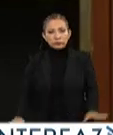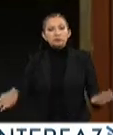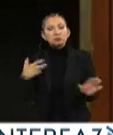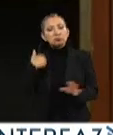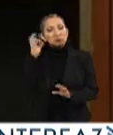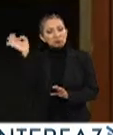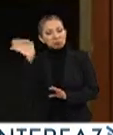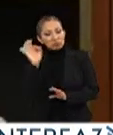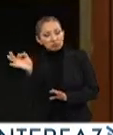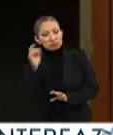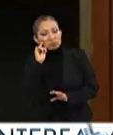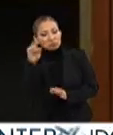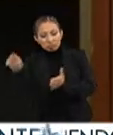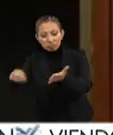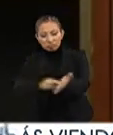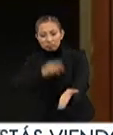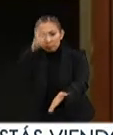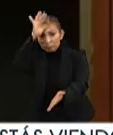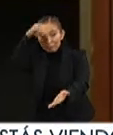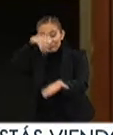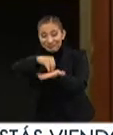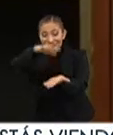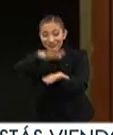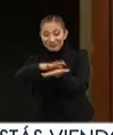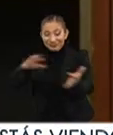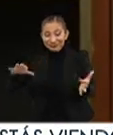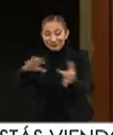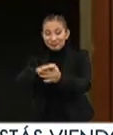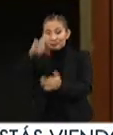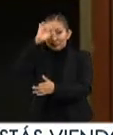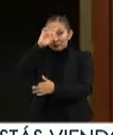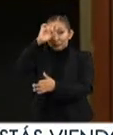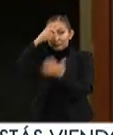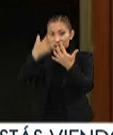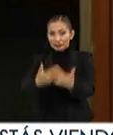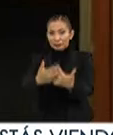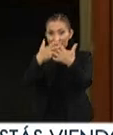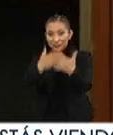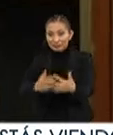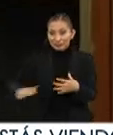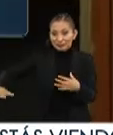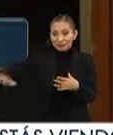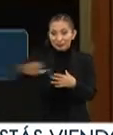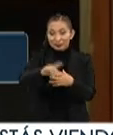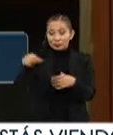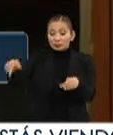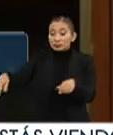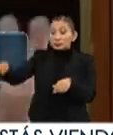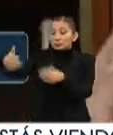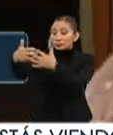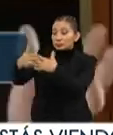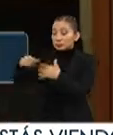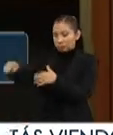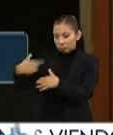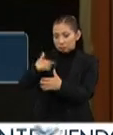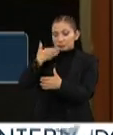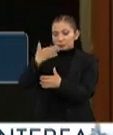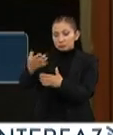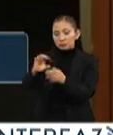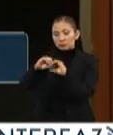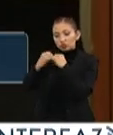de firmar un convenio con el Consejo Coordinador Empresarial para que éste opere